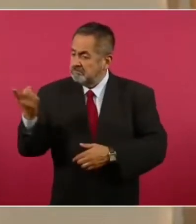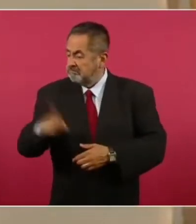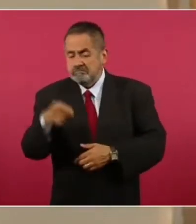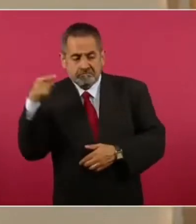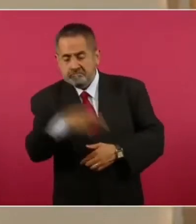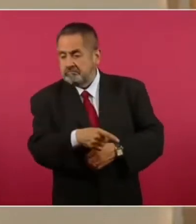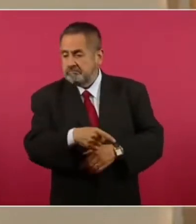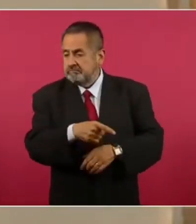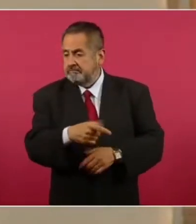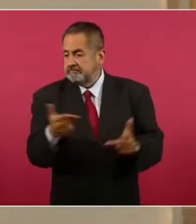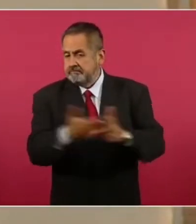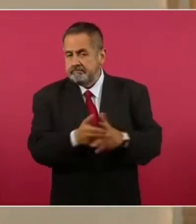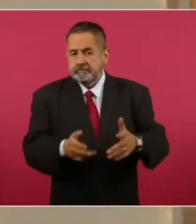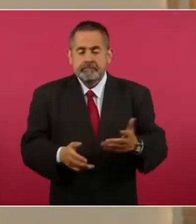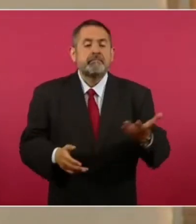¿Por qué?